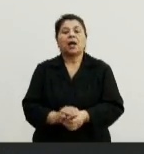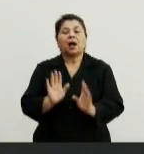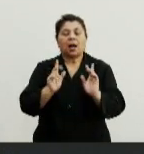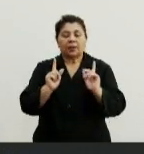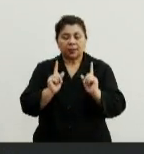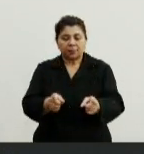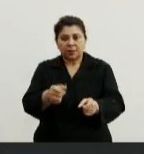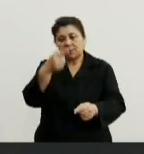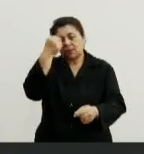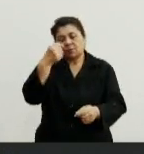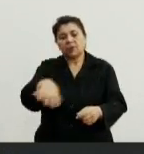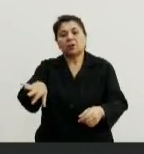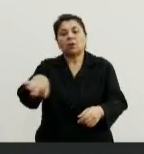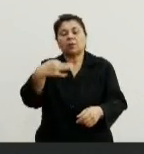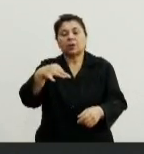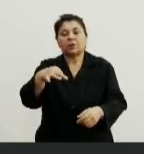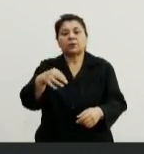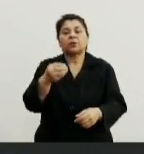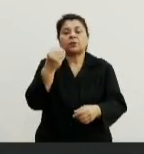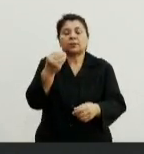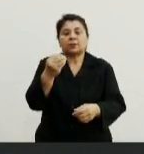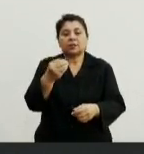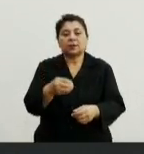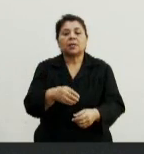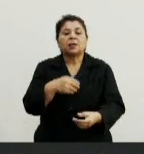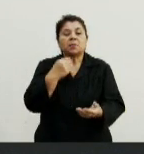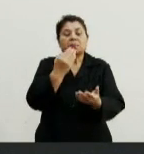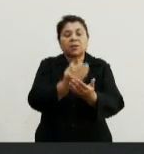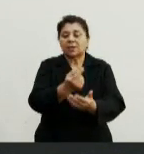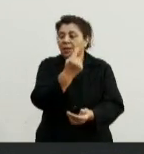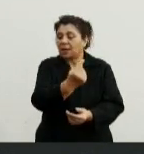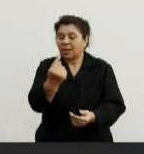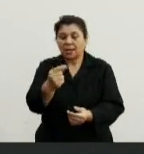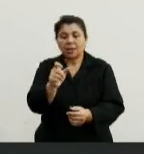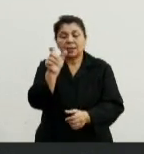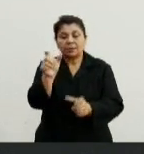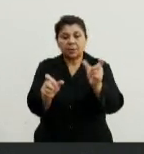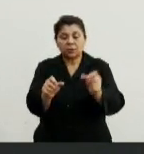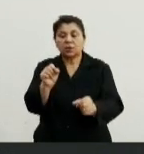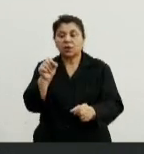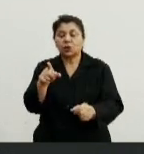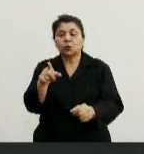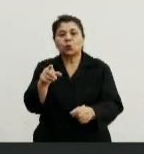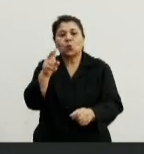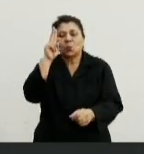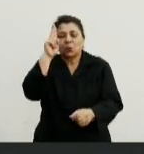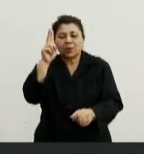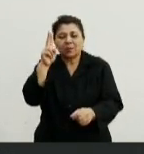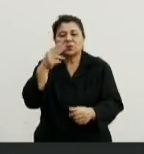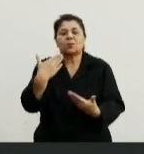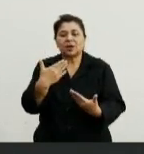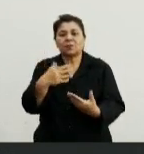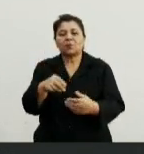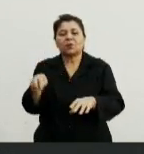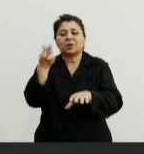choferes existe la obligación de poder solicitar a cada pasajero que ingresa su permiso de circulación para ver